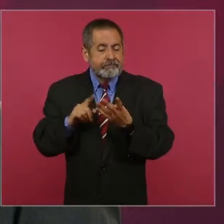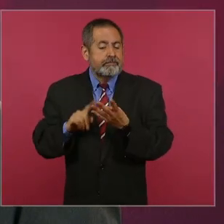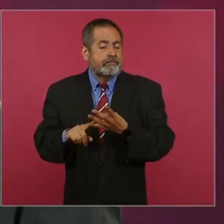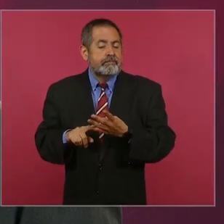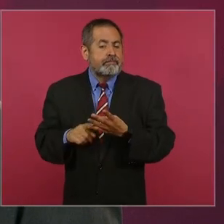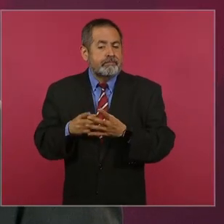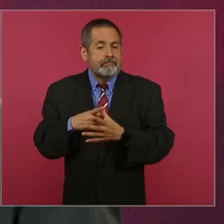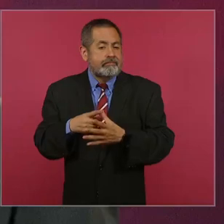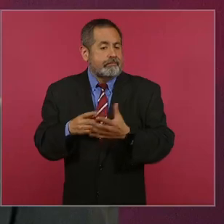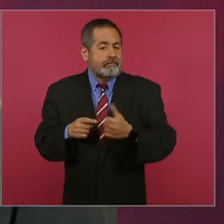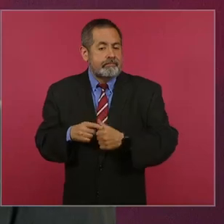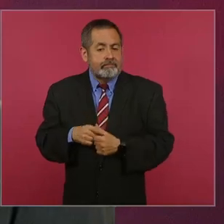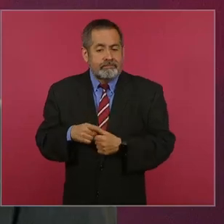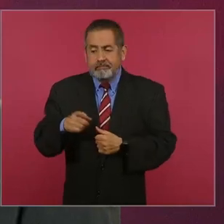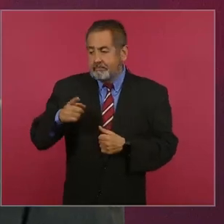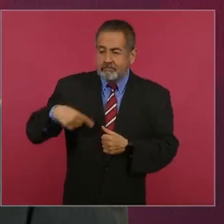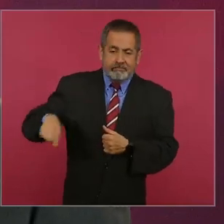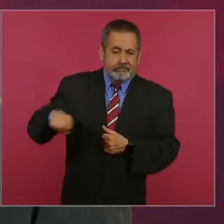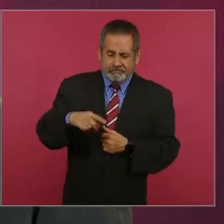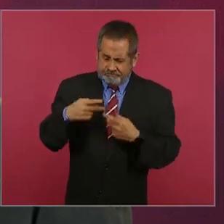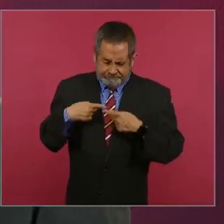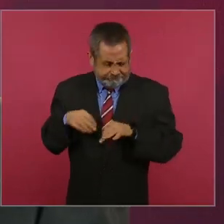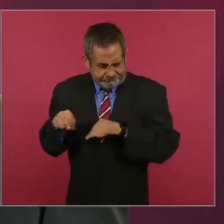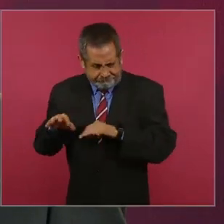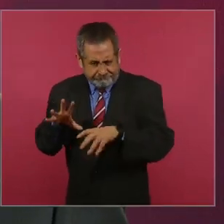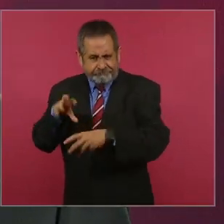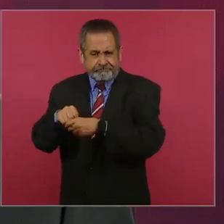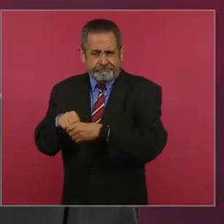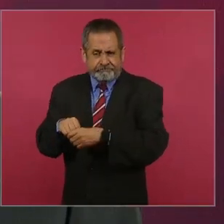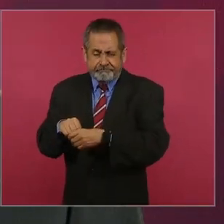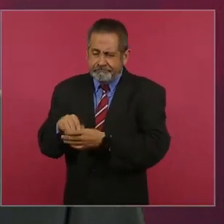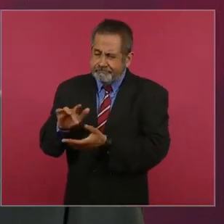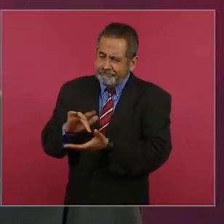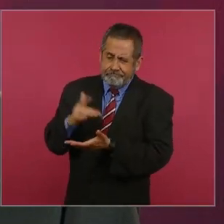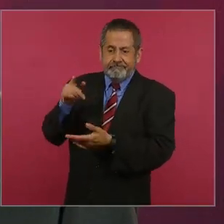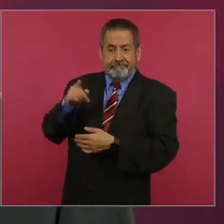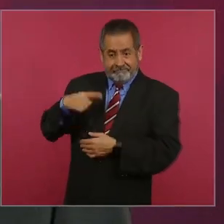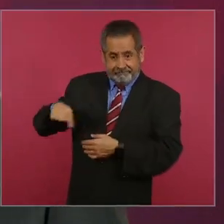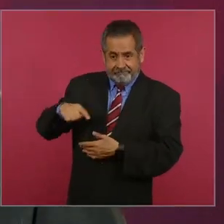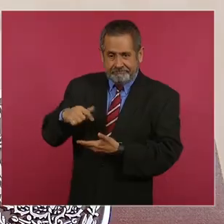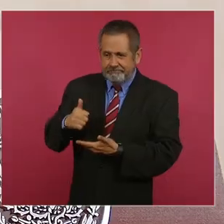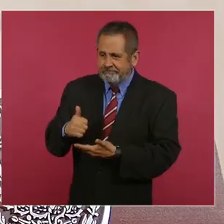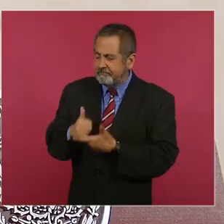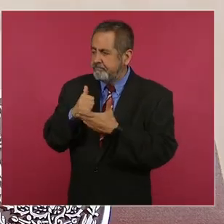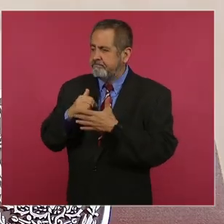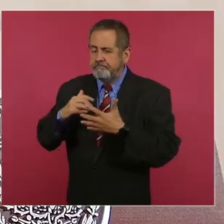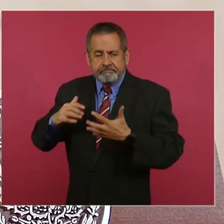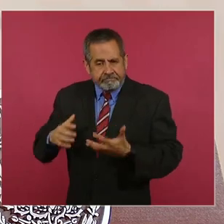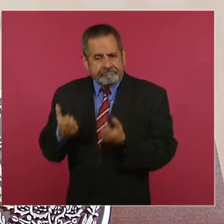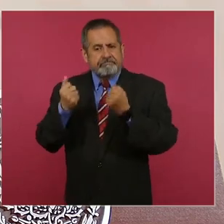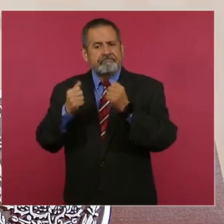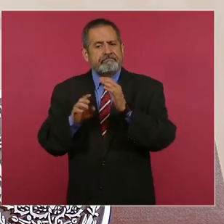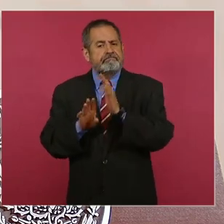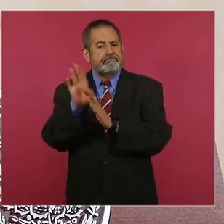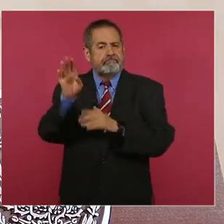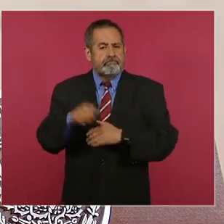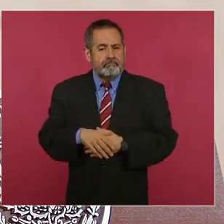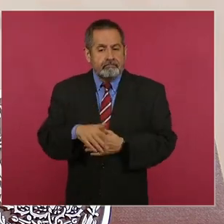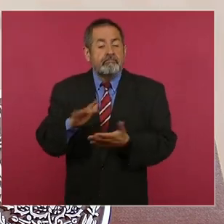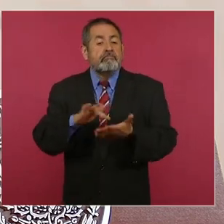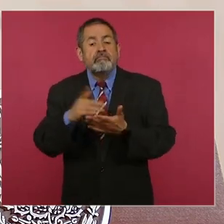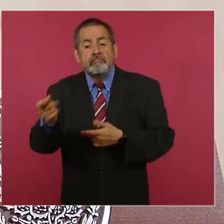sin los trabajadores ¿cómo? miren sin los marinos